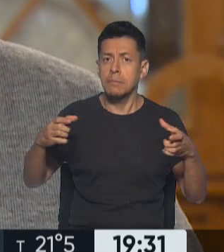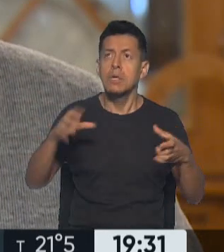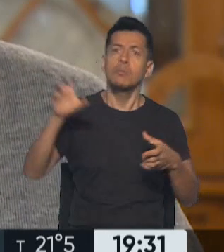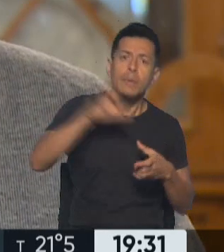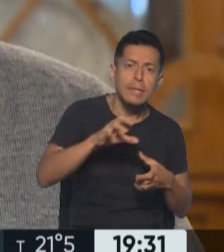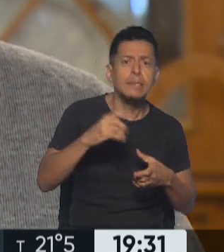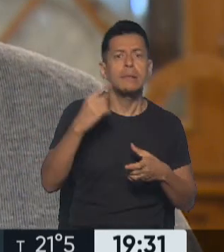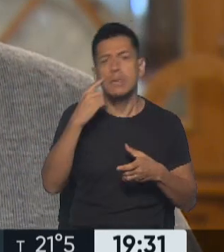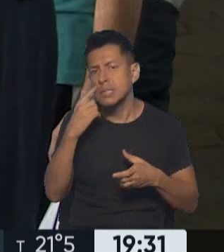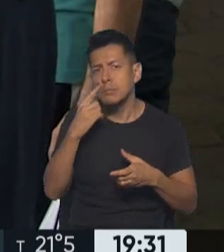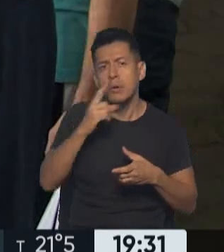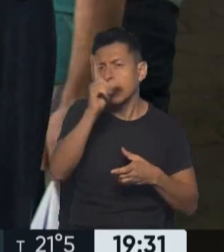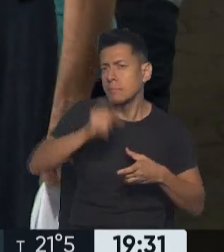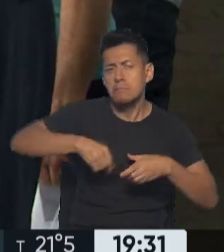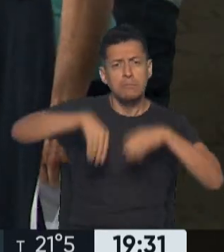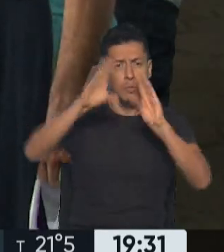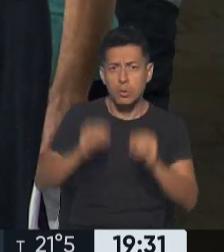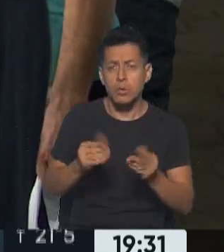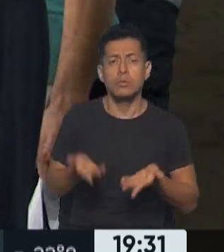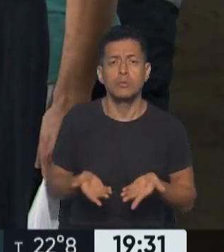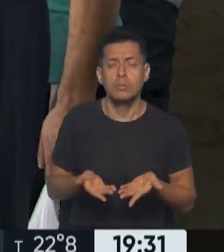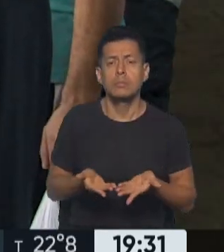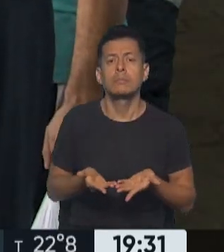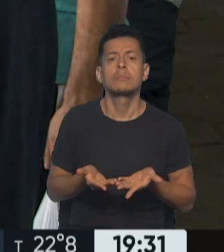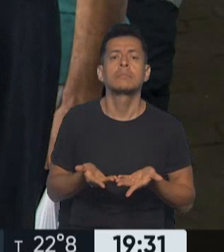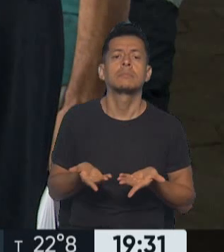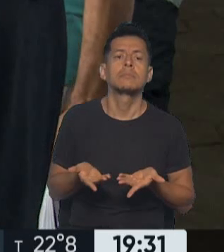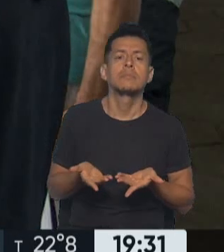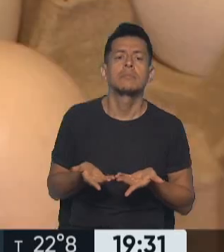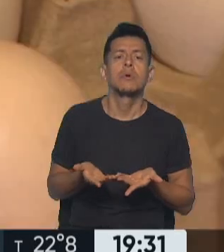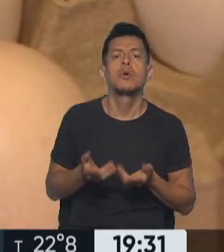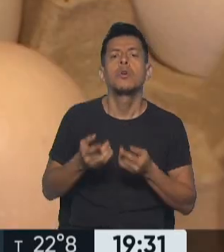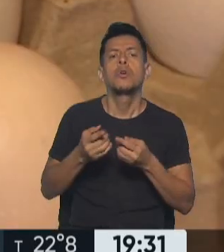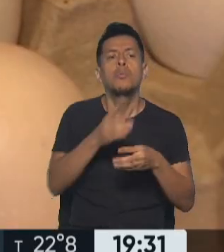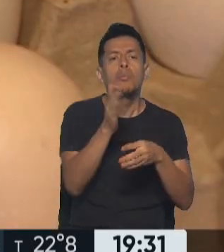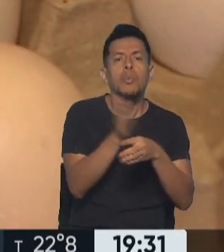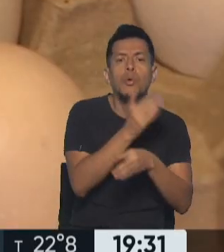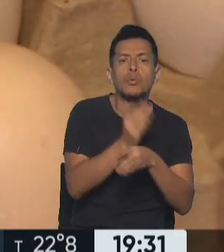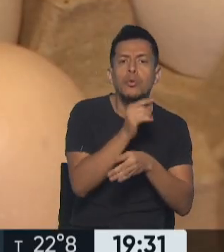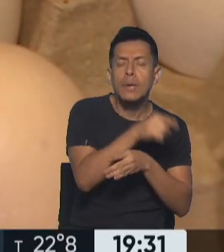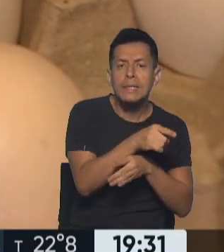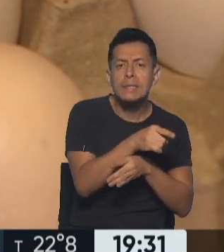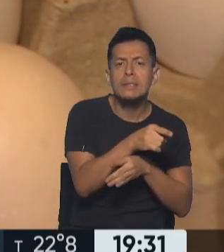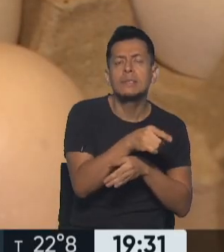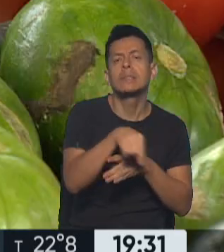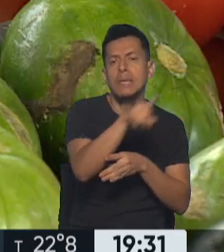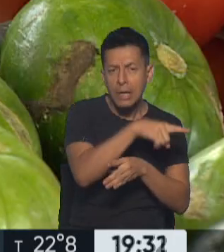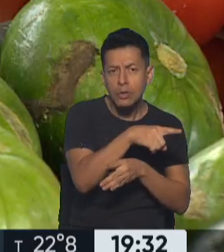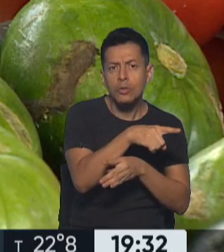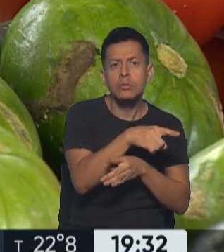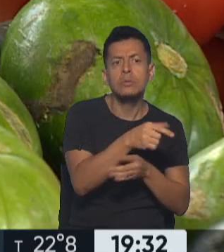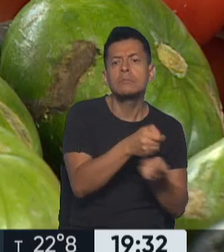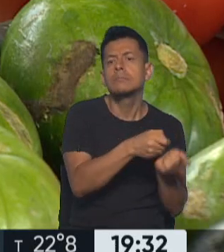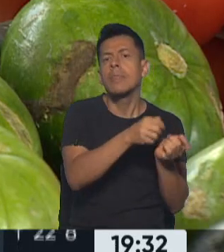municipios en toda la argentina sacando los productores que llevan a los bienes al